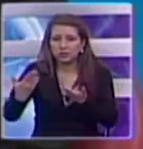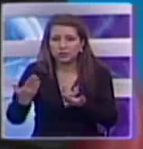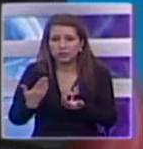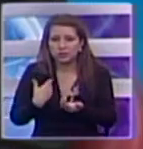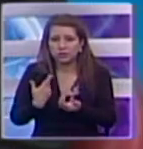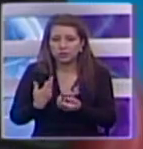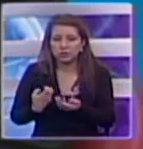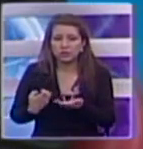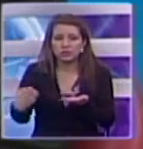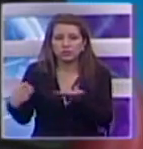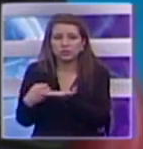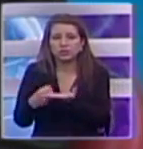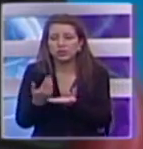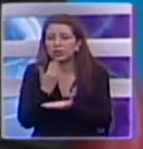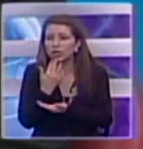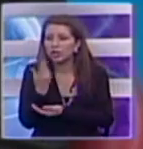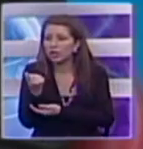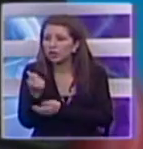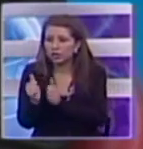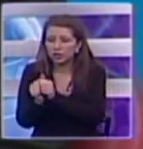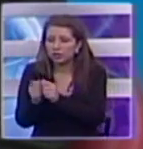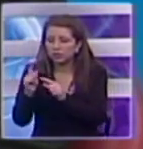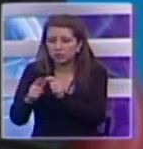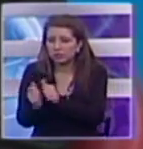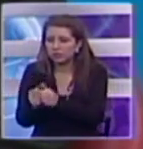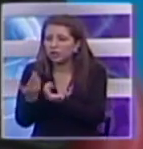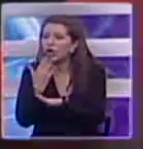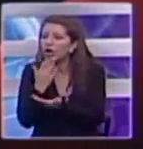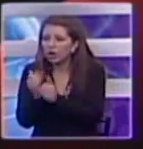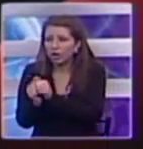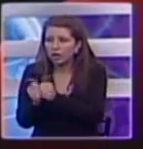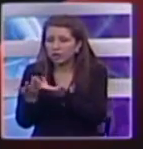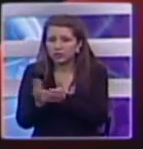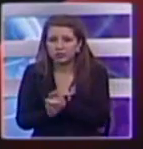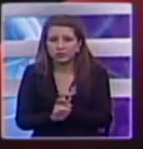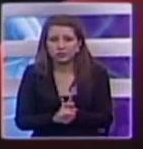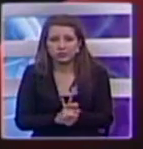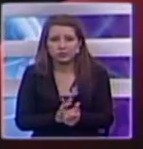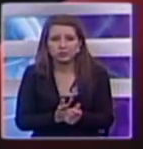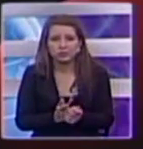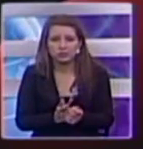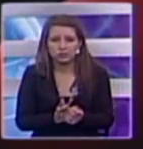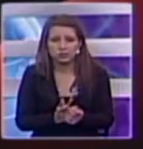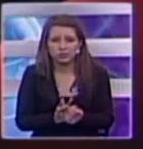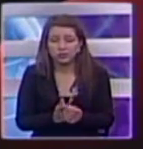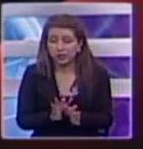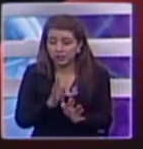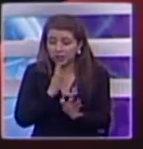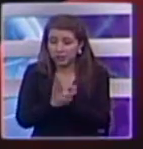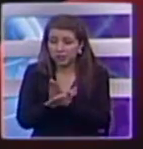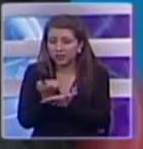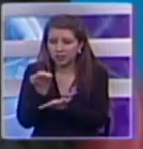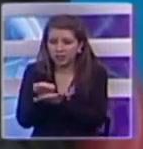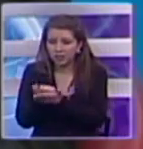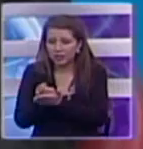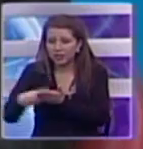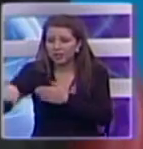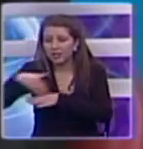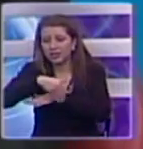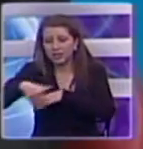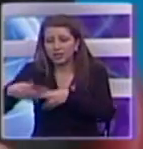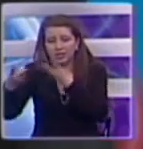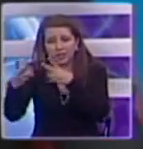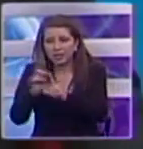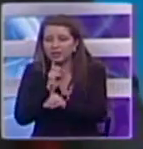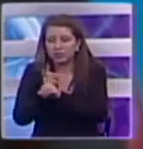para recargar, ¿cómo podemos tener un dinero electrónico en un aparato de esos? Sí, pues, digamos... O sea, es así, hay que hablar de la economía de la calle, sí, también, la